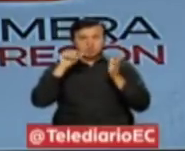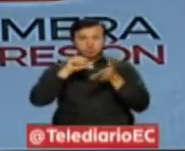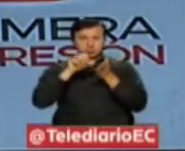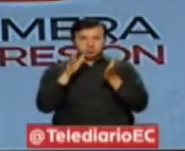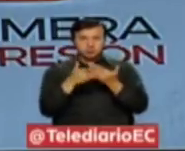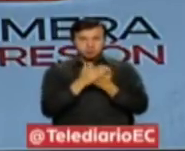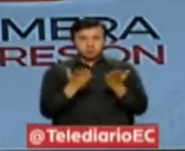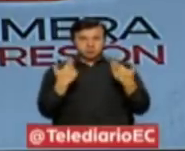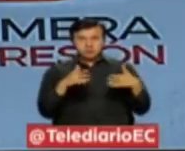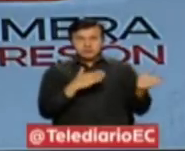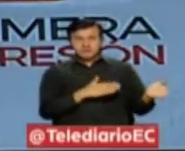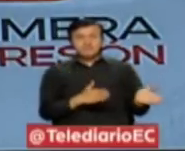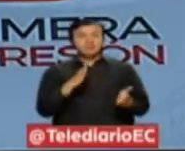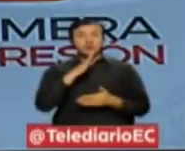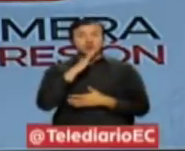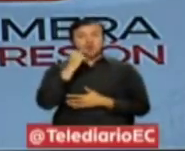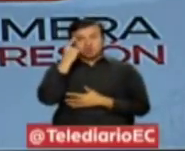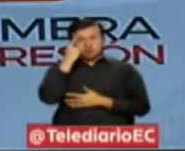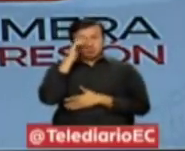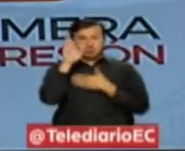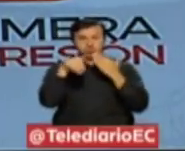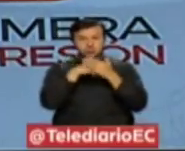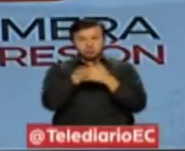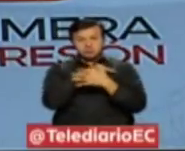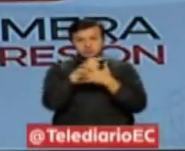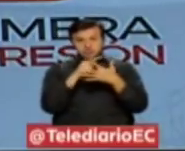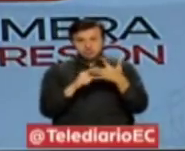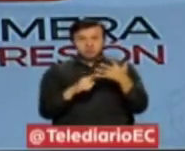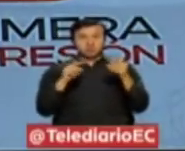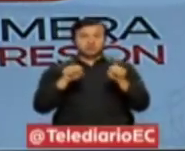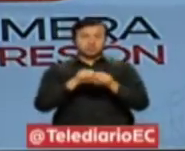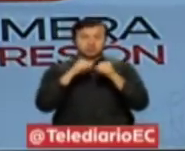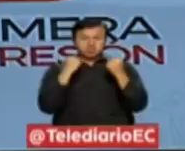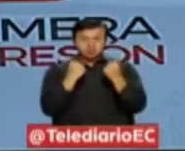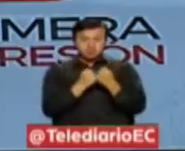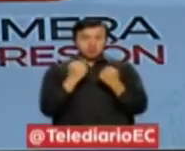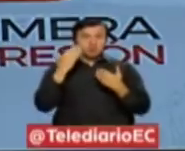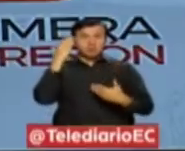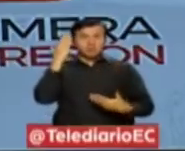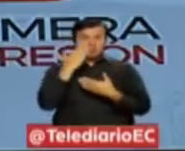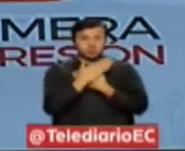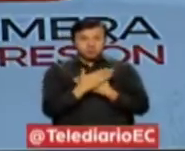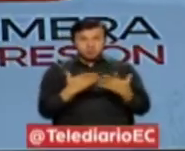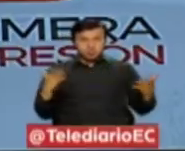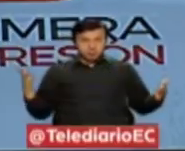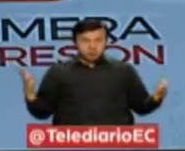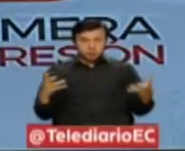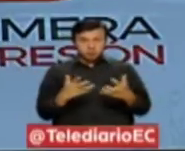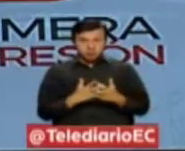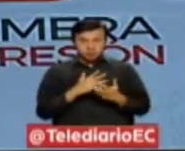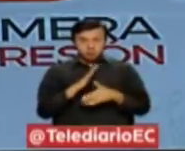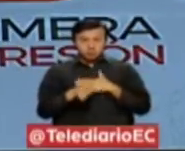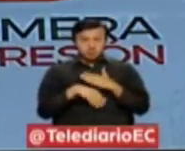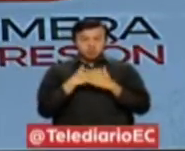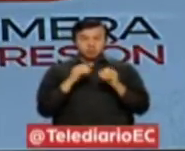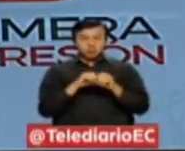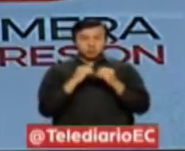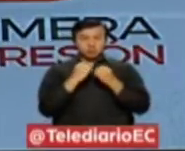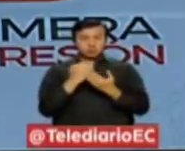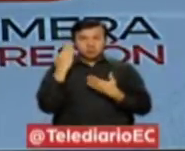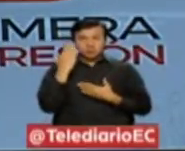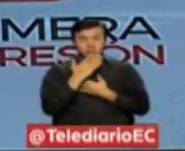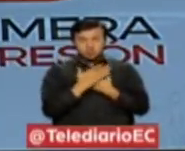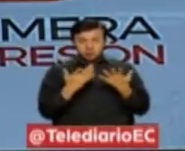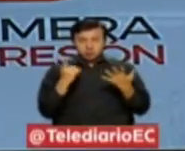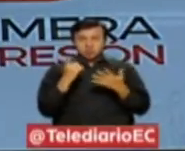Ciudadana. Es decir, el correato es producto de todo eso. La sociedad, los actores políticos, los movimientos, los partidos, tienen la obligación